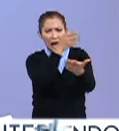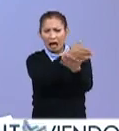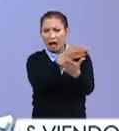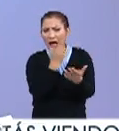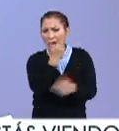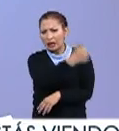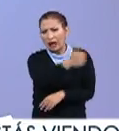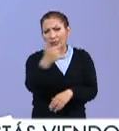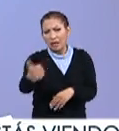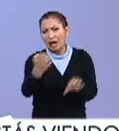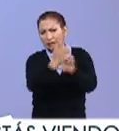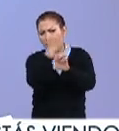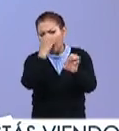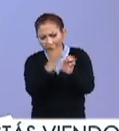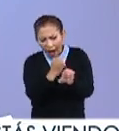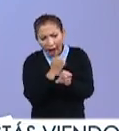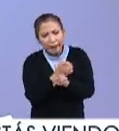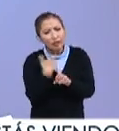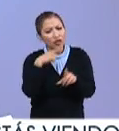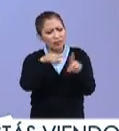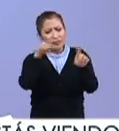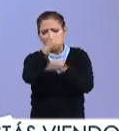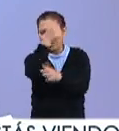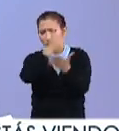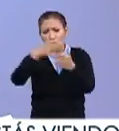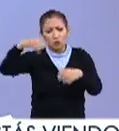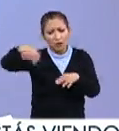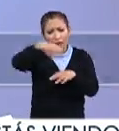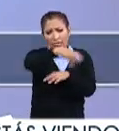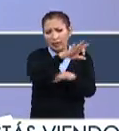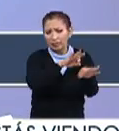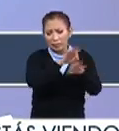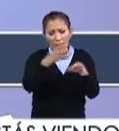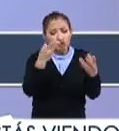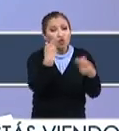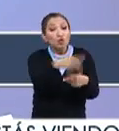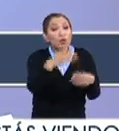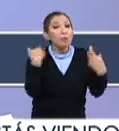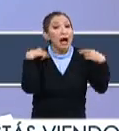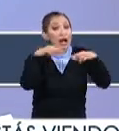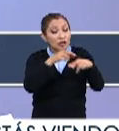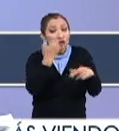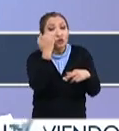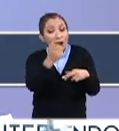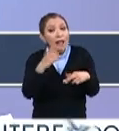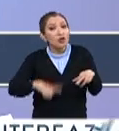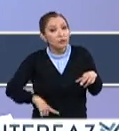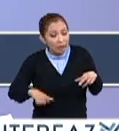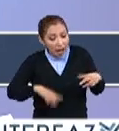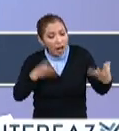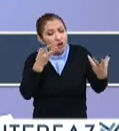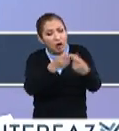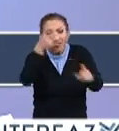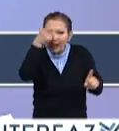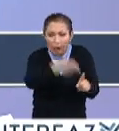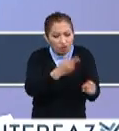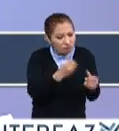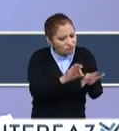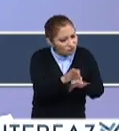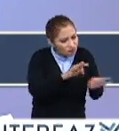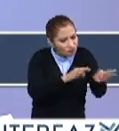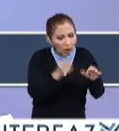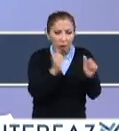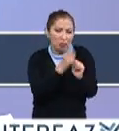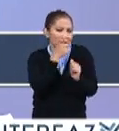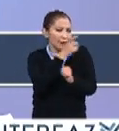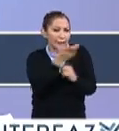uno de los estados en diferentes ciudades y trabajamos con sus maestros de las escuelas públicas directamente ahí, ¿no? Ya sea,